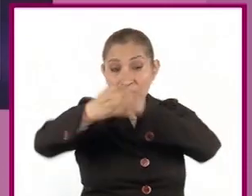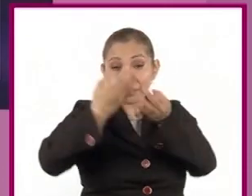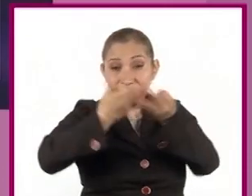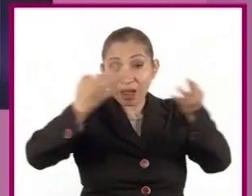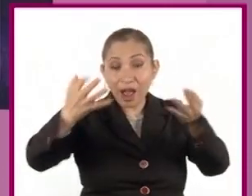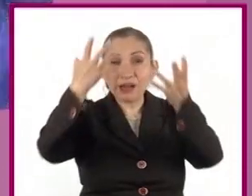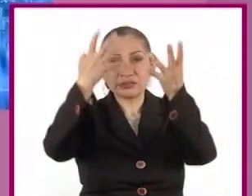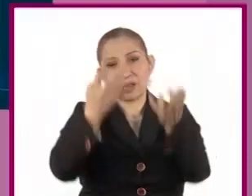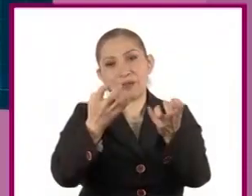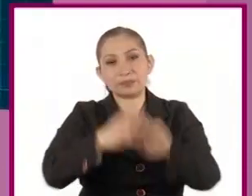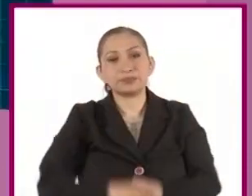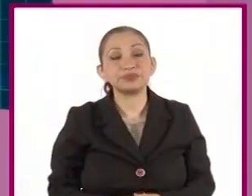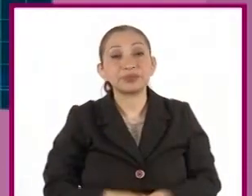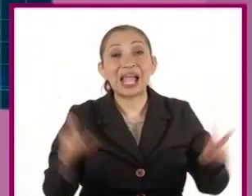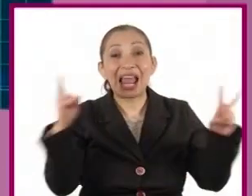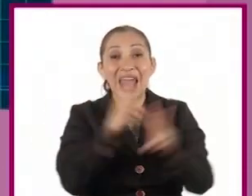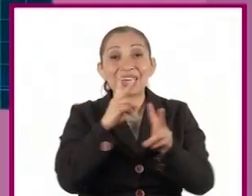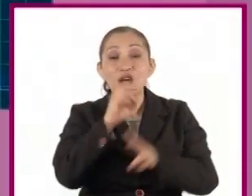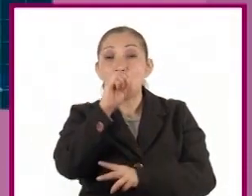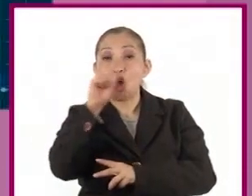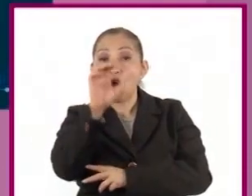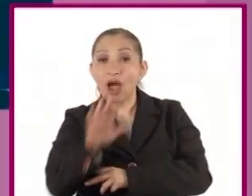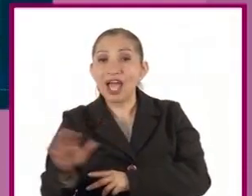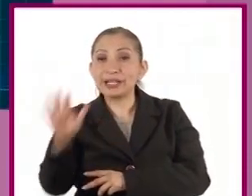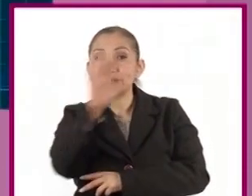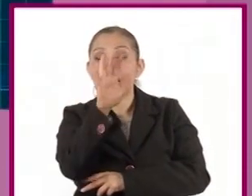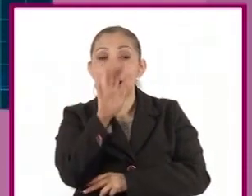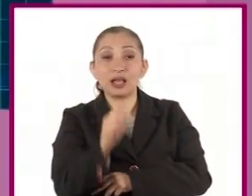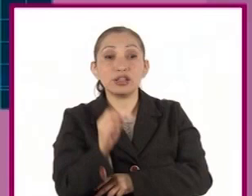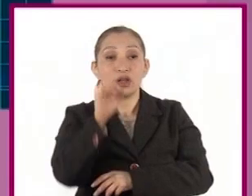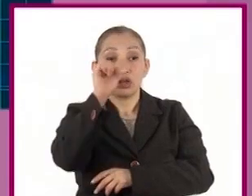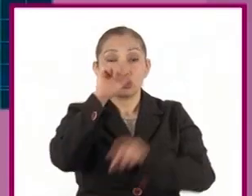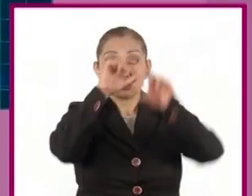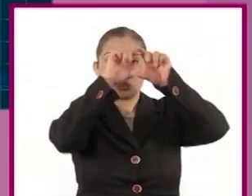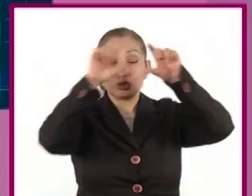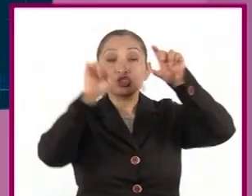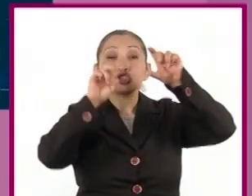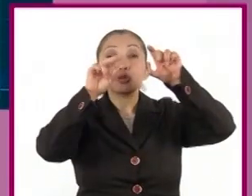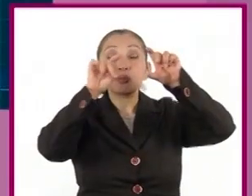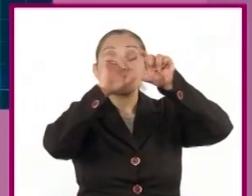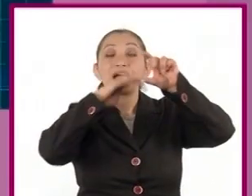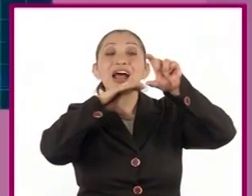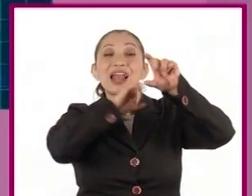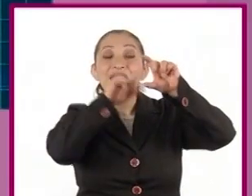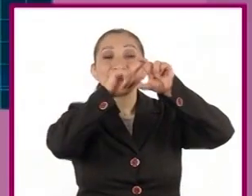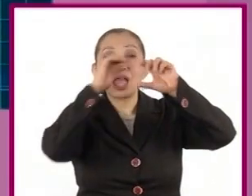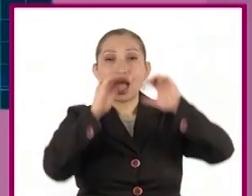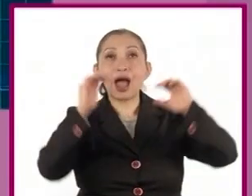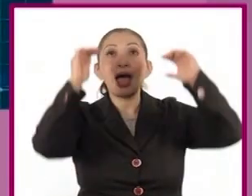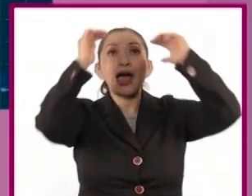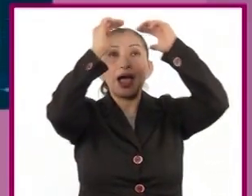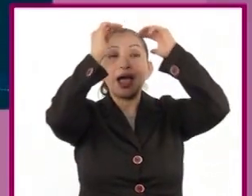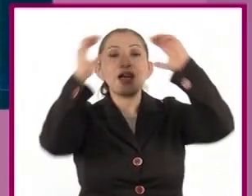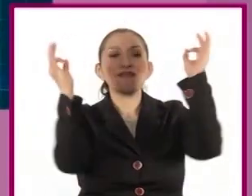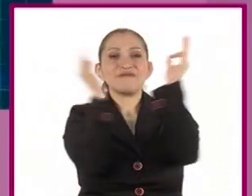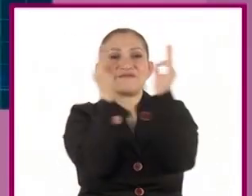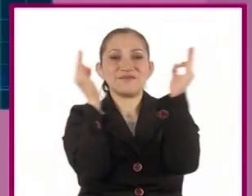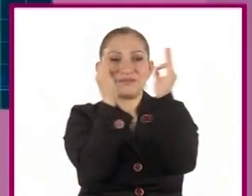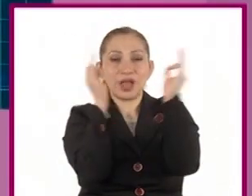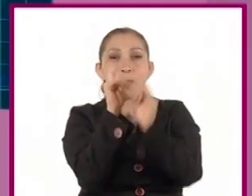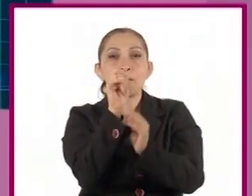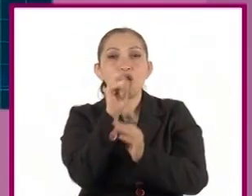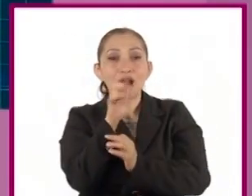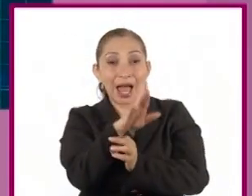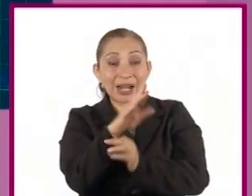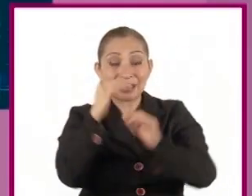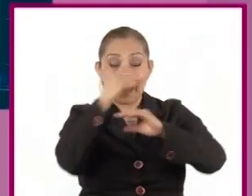son secos. Los vientos del oeste van de la zona subtropical a los círculos polares. Como van de